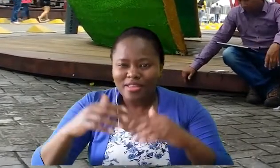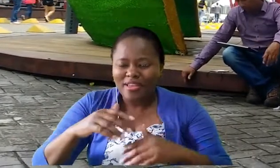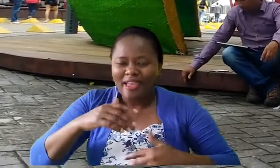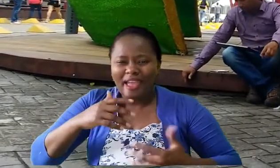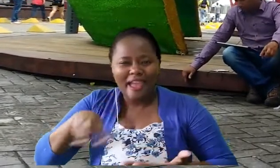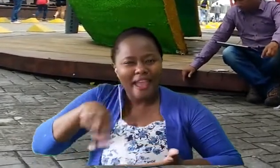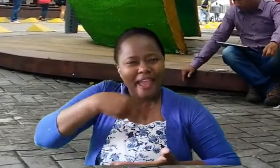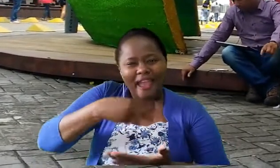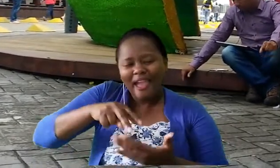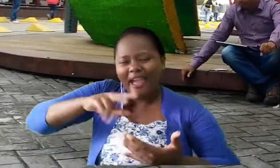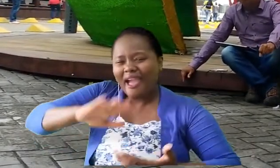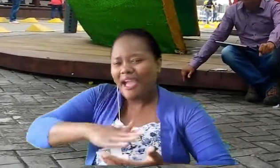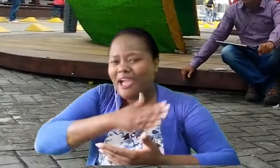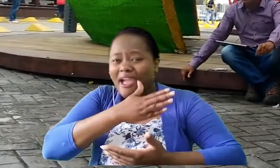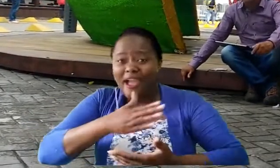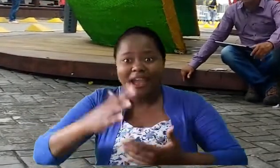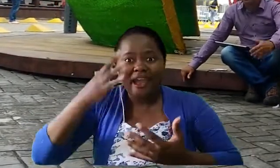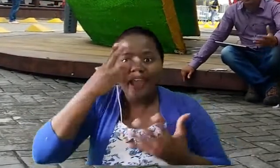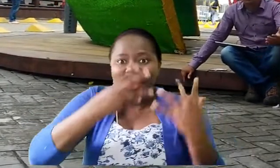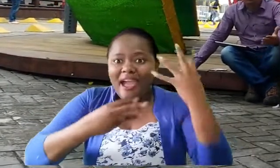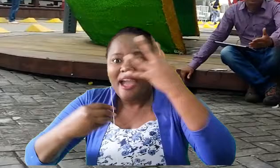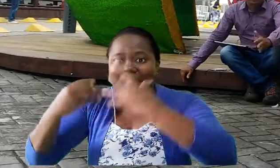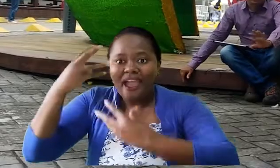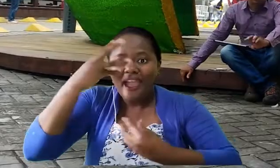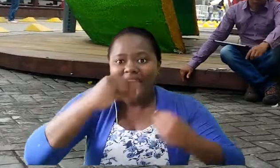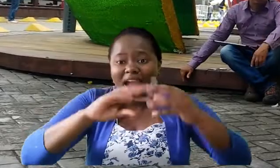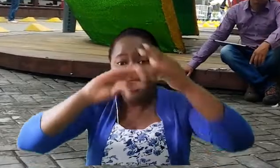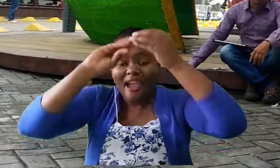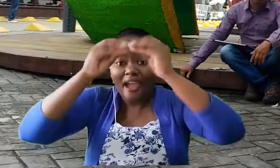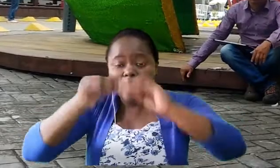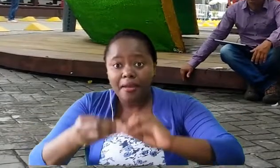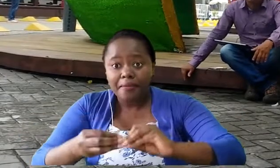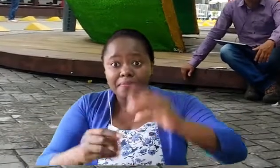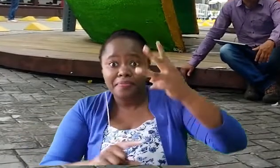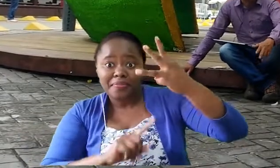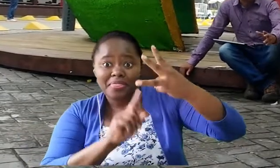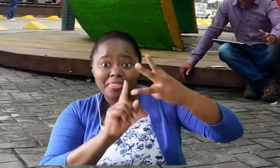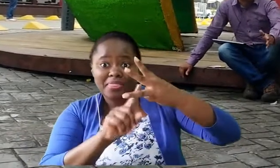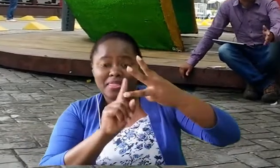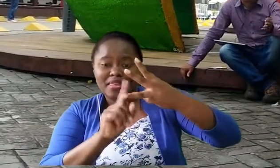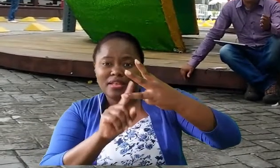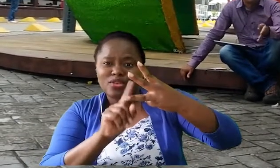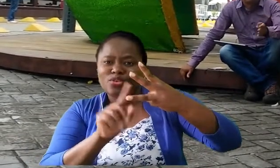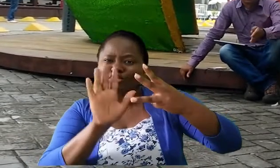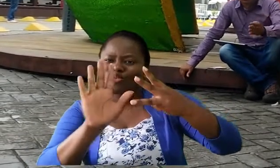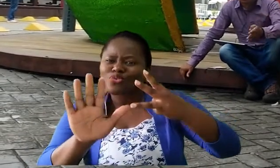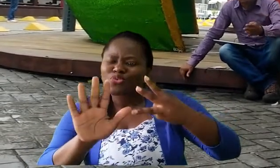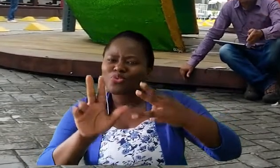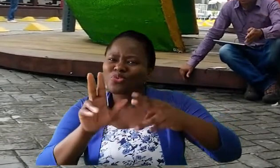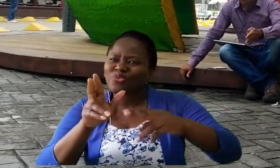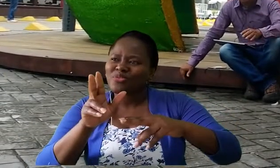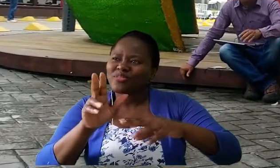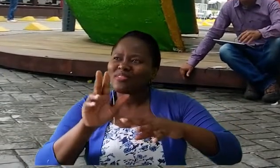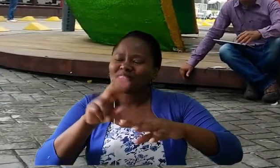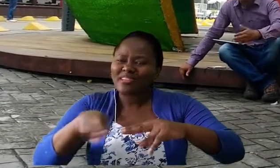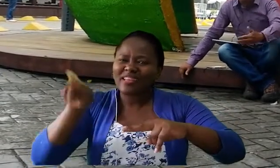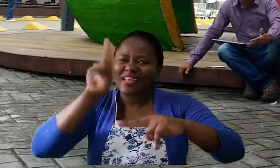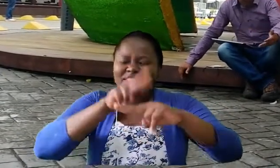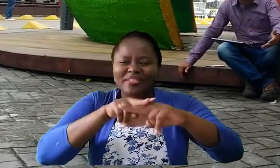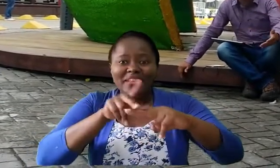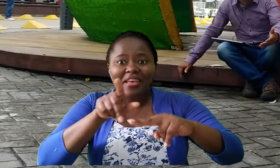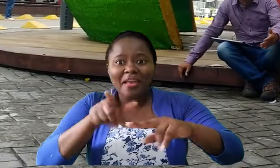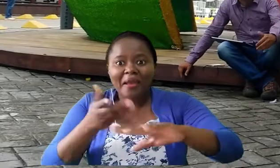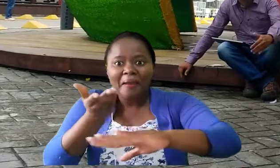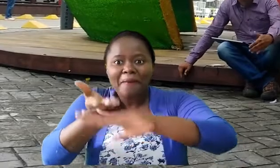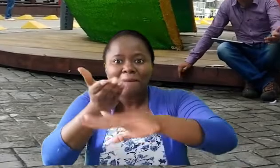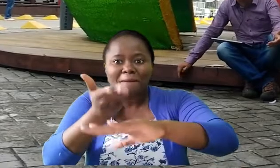de la creación. Tercero, la teología de la naturaleza nos plantea básicamente una visión sacramental de lo